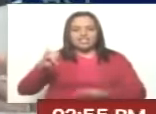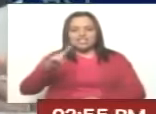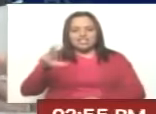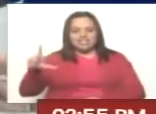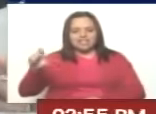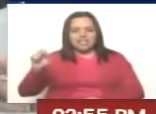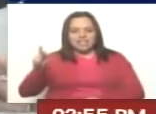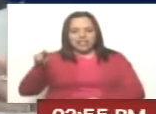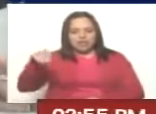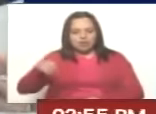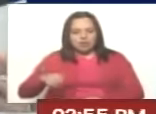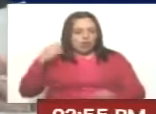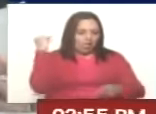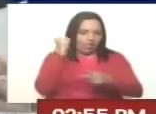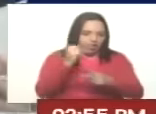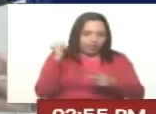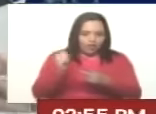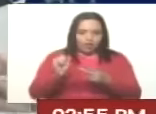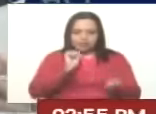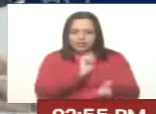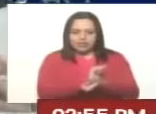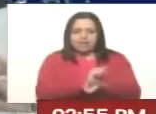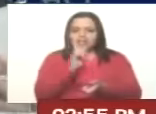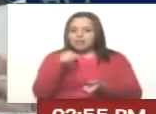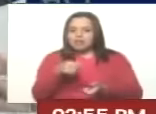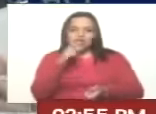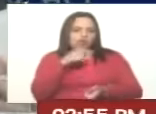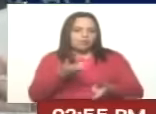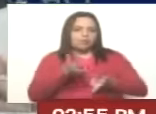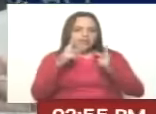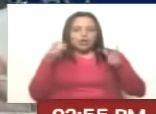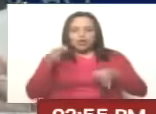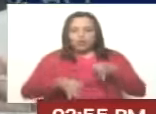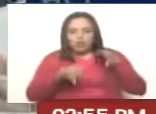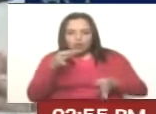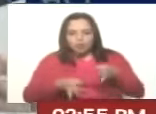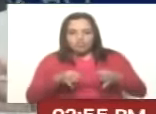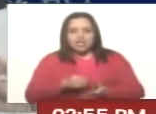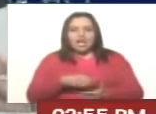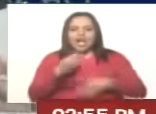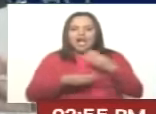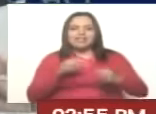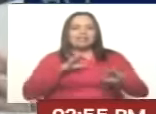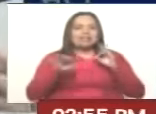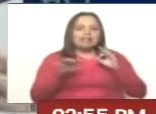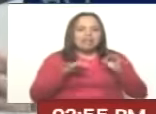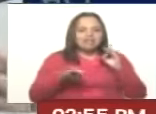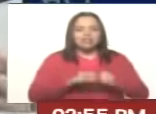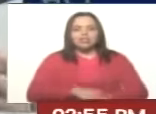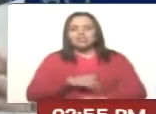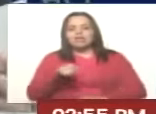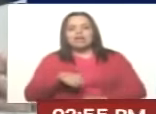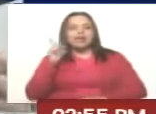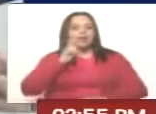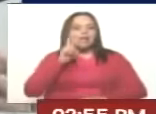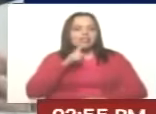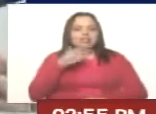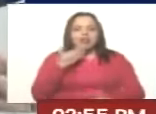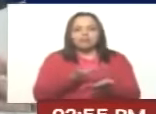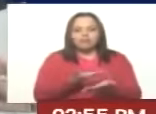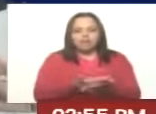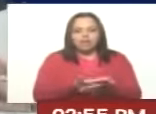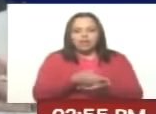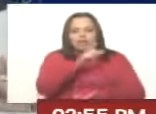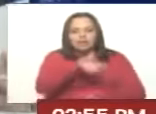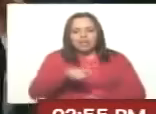fútil en grado de coautoría, obstrucción a la administración de justicia, simulación de hecho punible, falsa atestación ante funcionario público y asociación